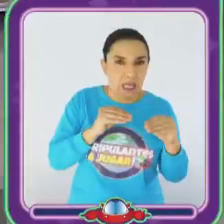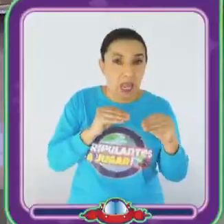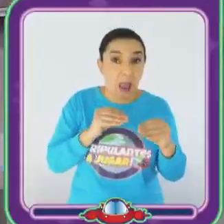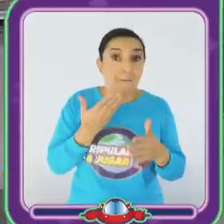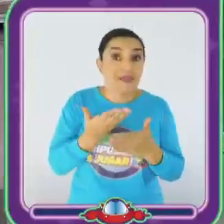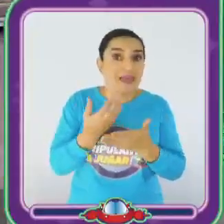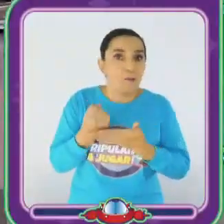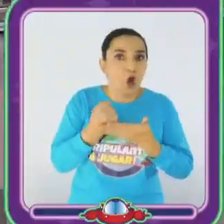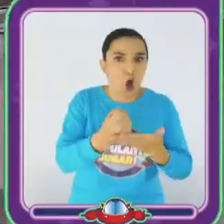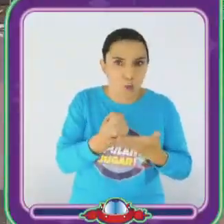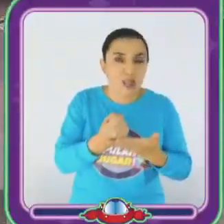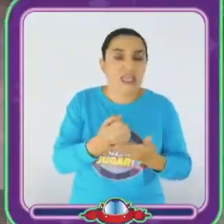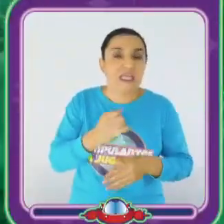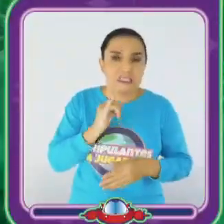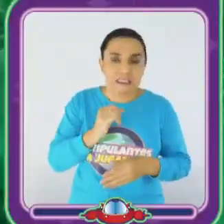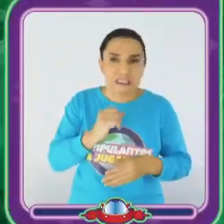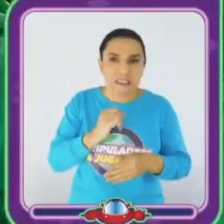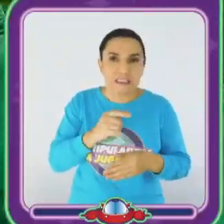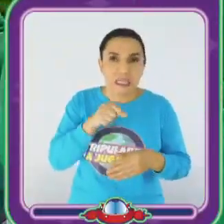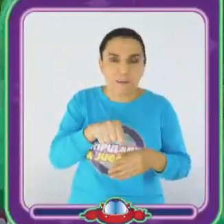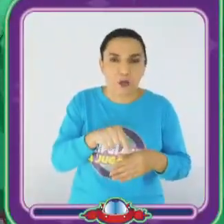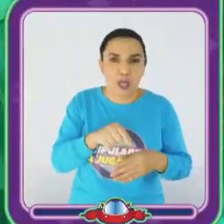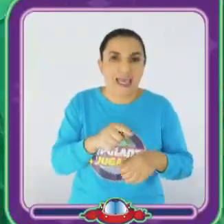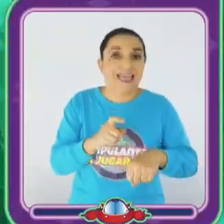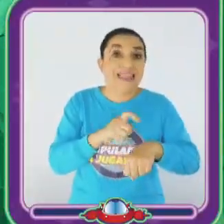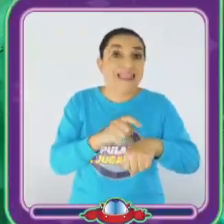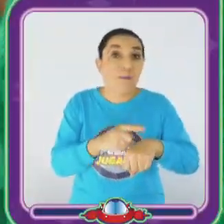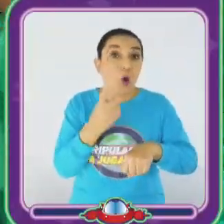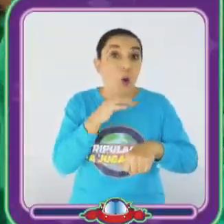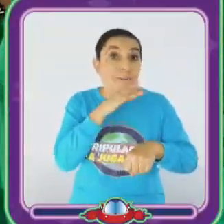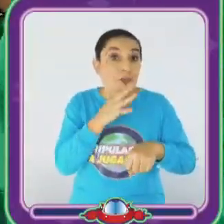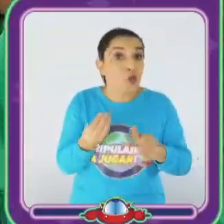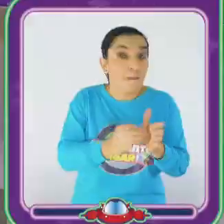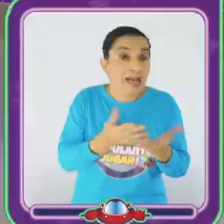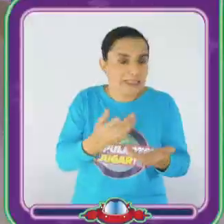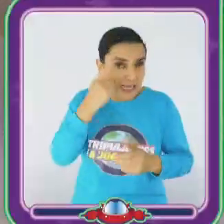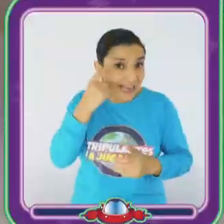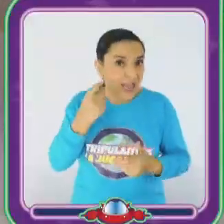Comodín, hay que utilizar el comodín. Da 1 minuto, creo. Yo creo que me